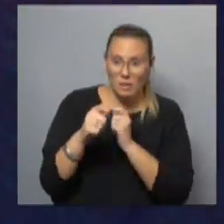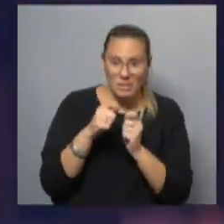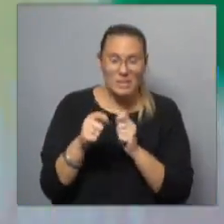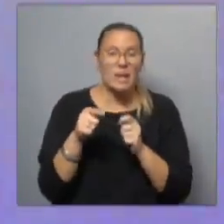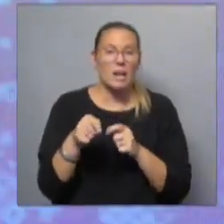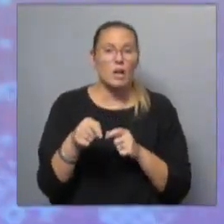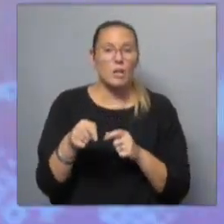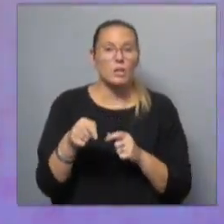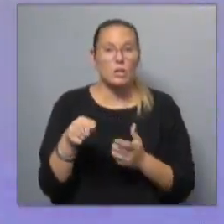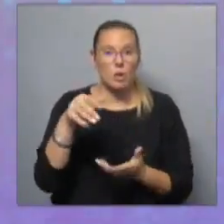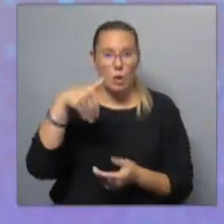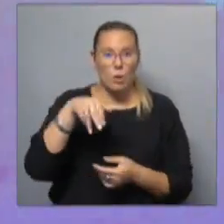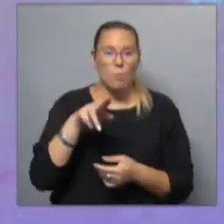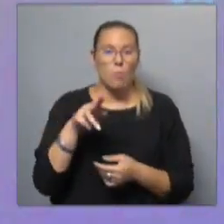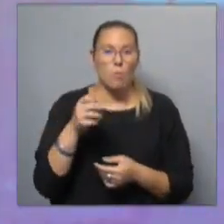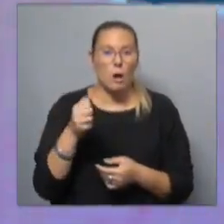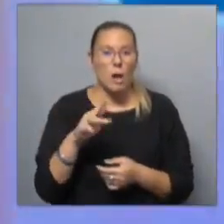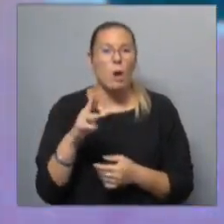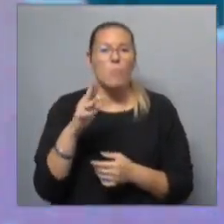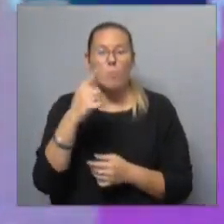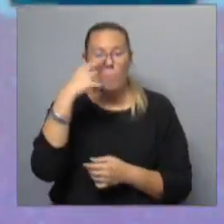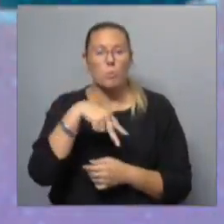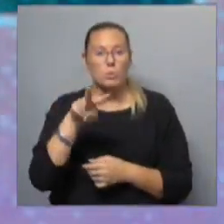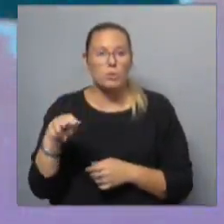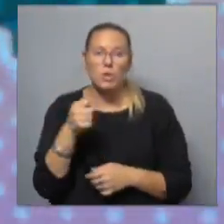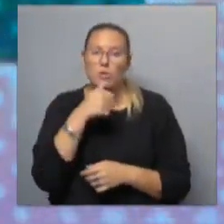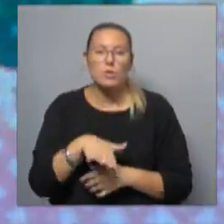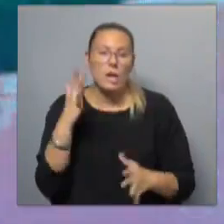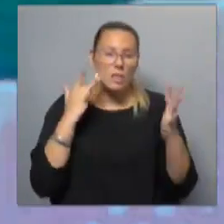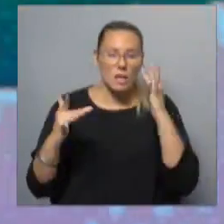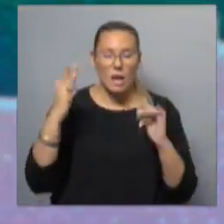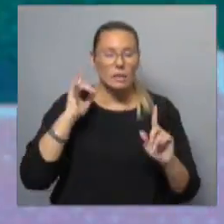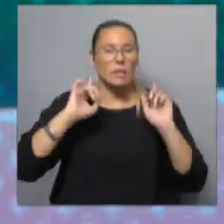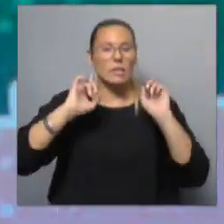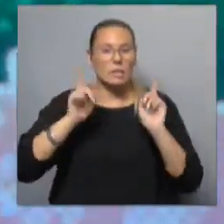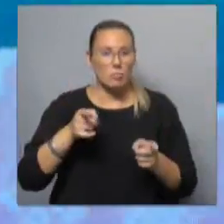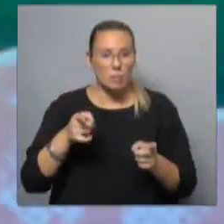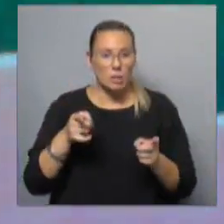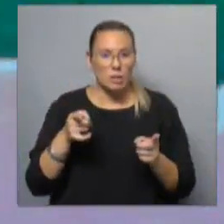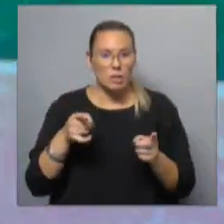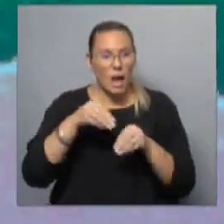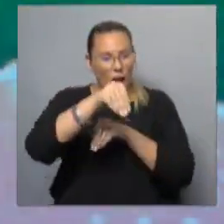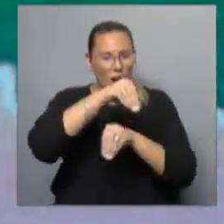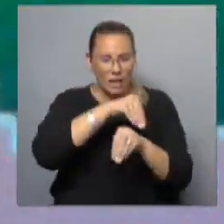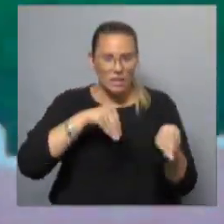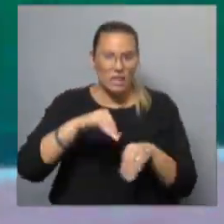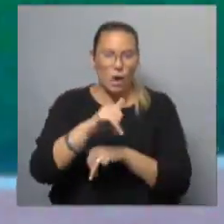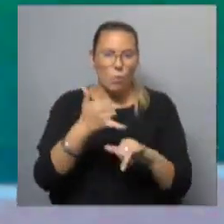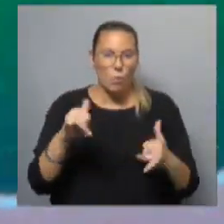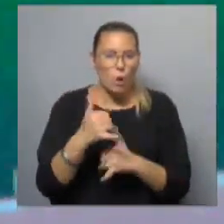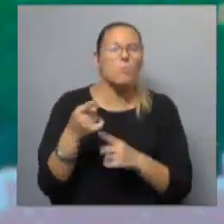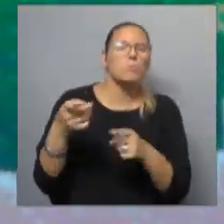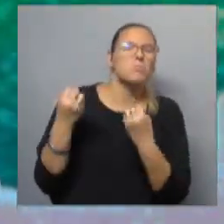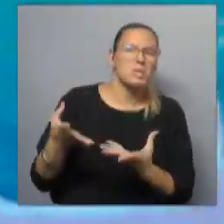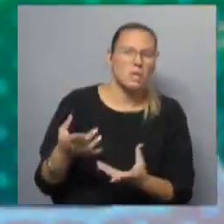a tener en el MUAR, en el Museo de Historia del Arte. Y también la vamos a tener con ajedrez. O pitín. ¿Cómo andas con el